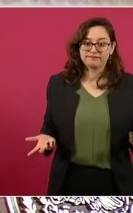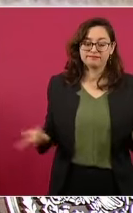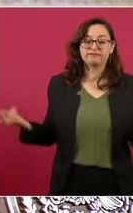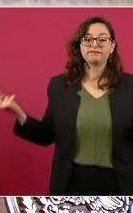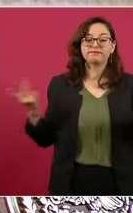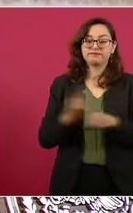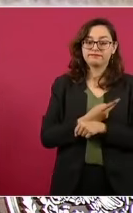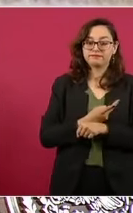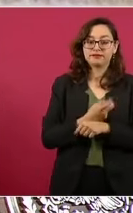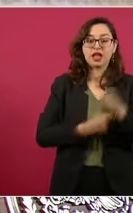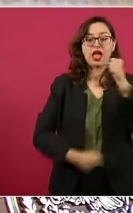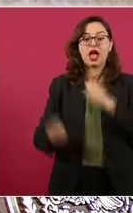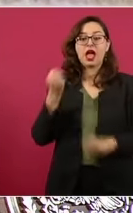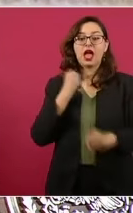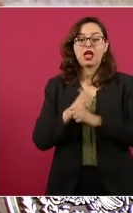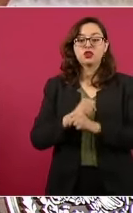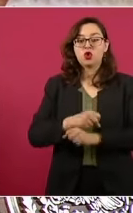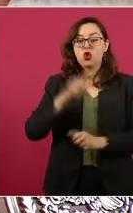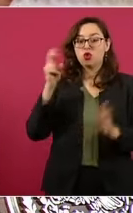la elección del 2018